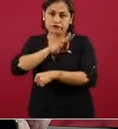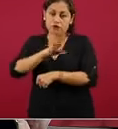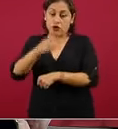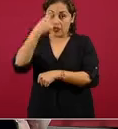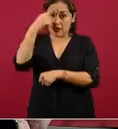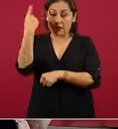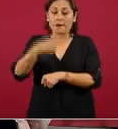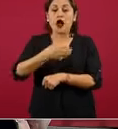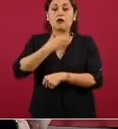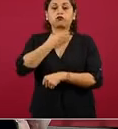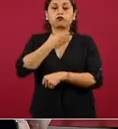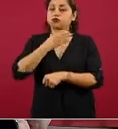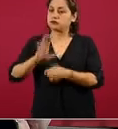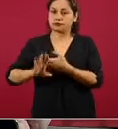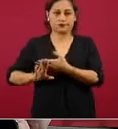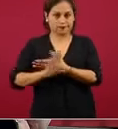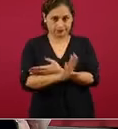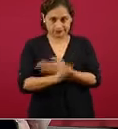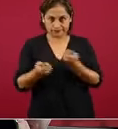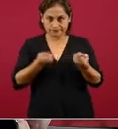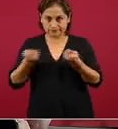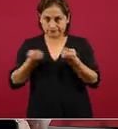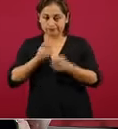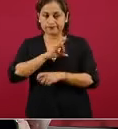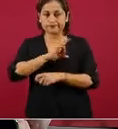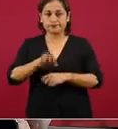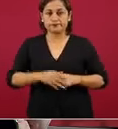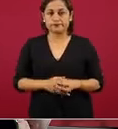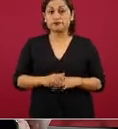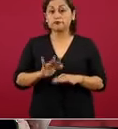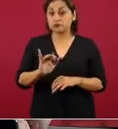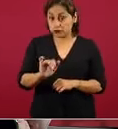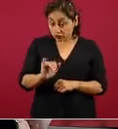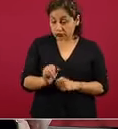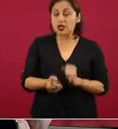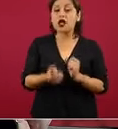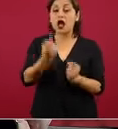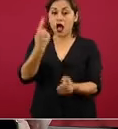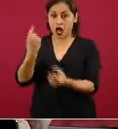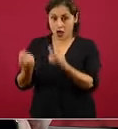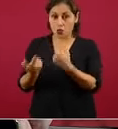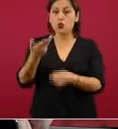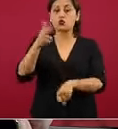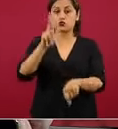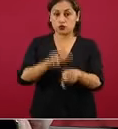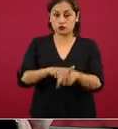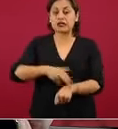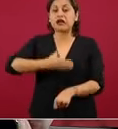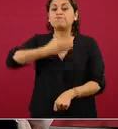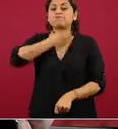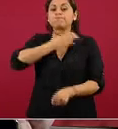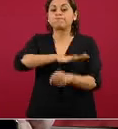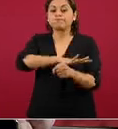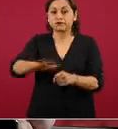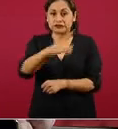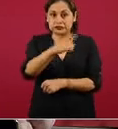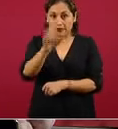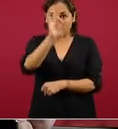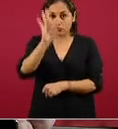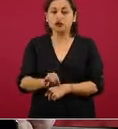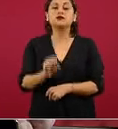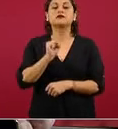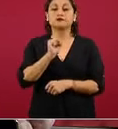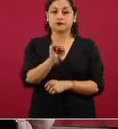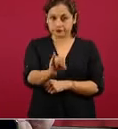la saturación completa de unidades hospitalarias. Sí hay unidades hospitalarias saturadas al 100%, sí, y también